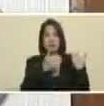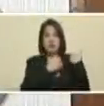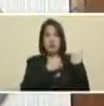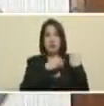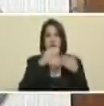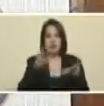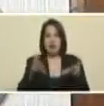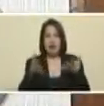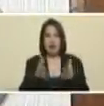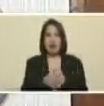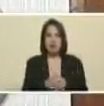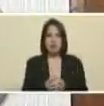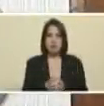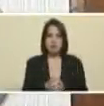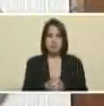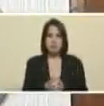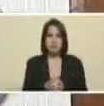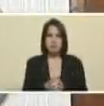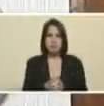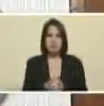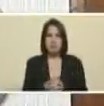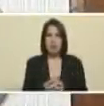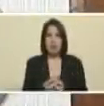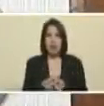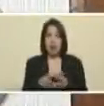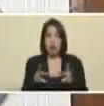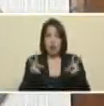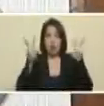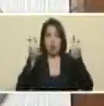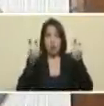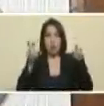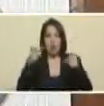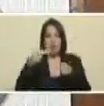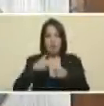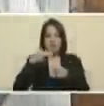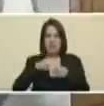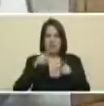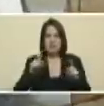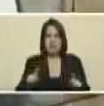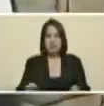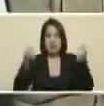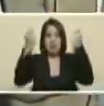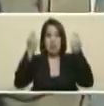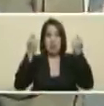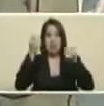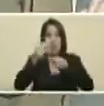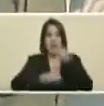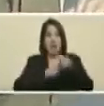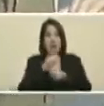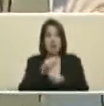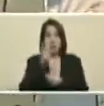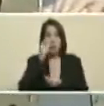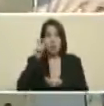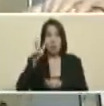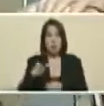Alí fue el que recuperó la nueva PDVSA, el que fundó la llamada nueva PDVSA.